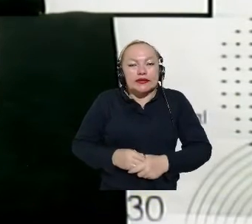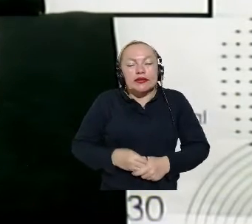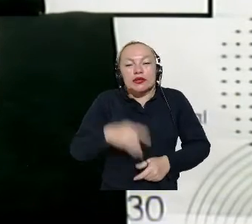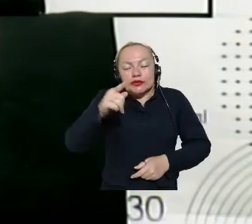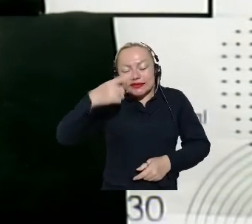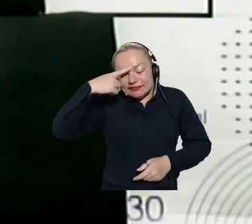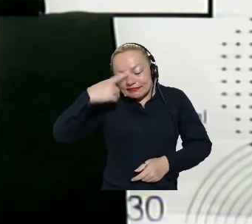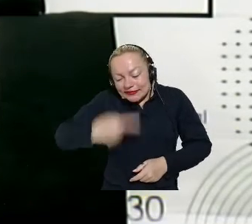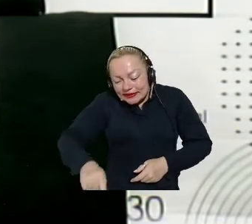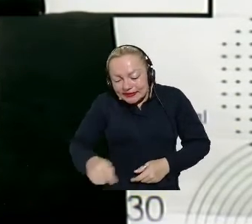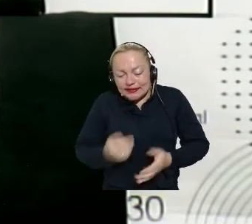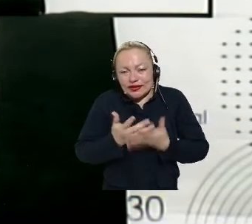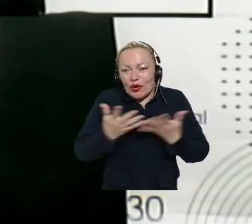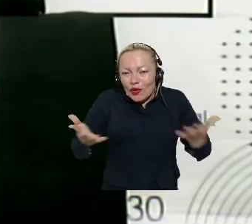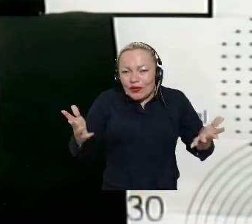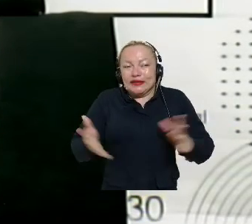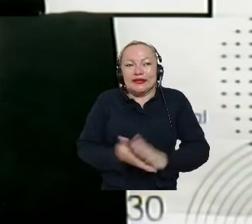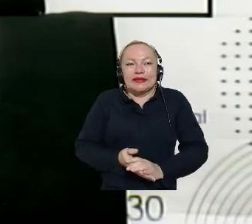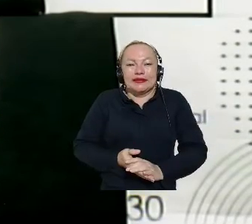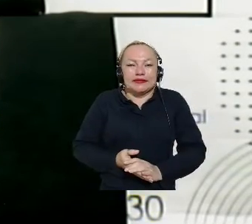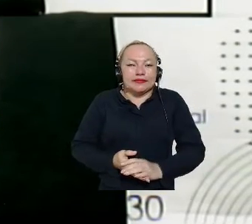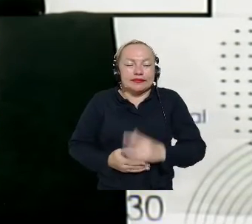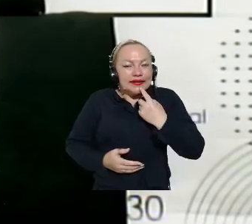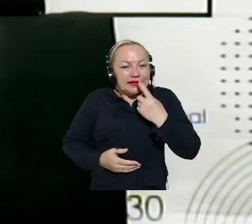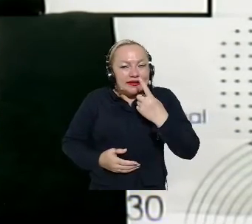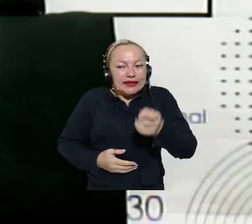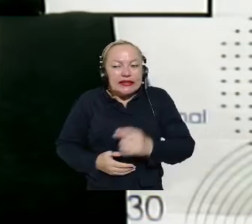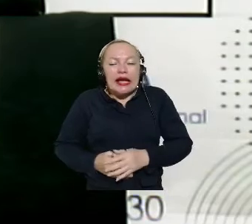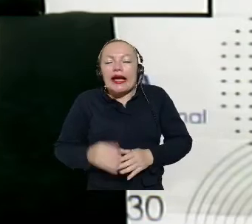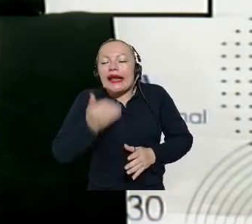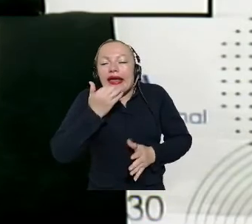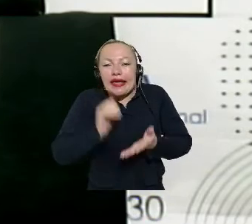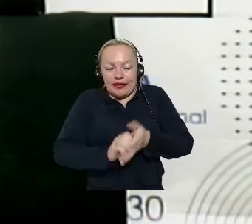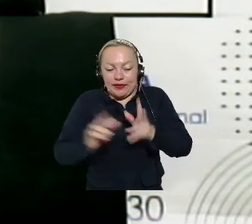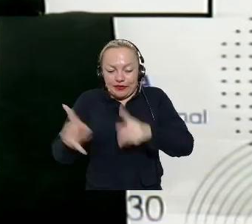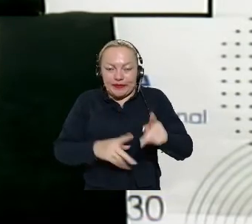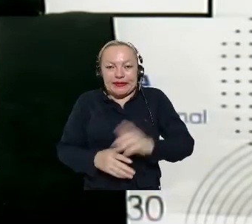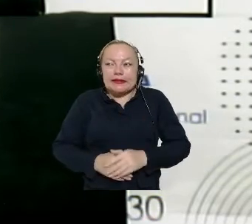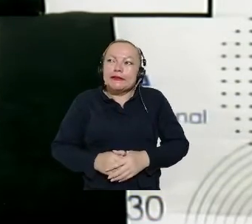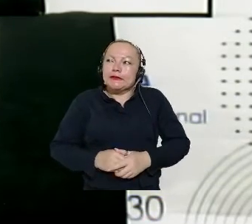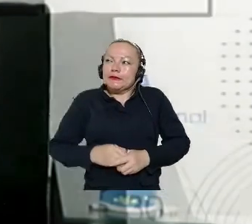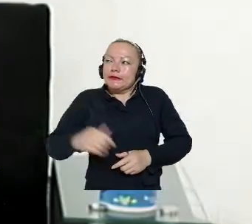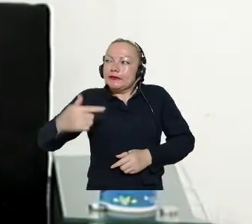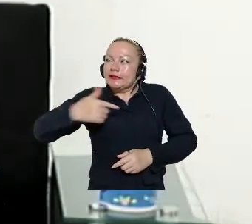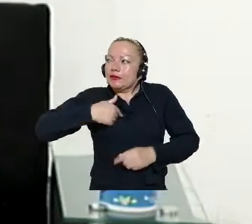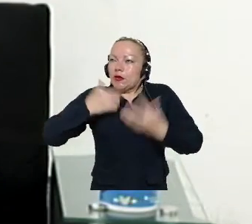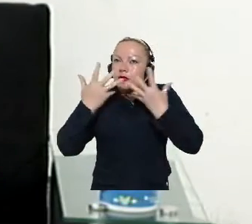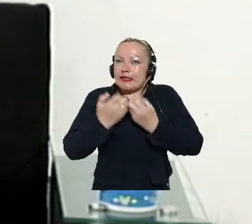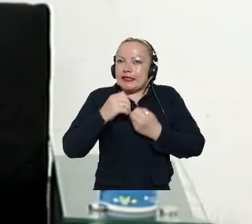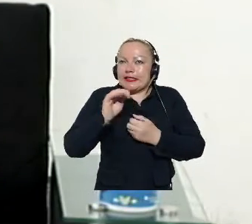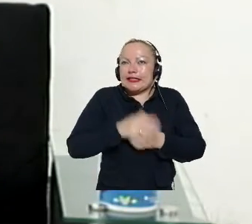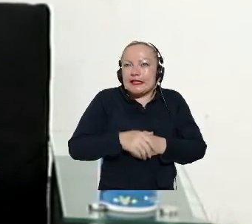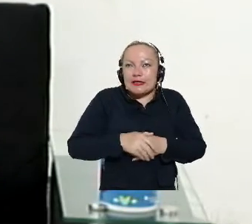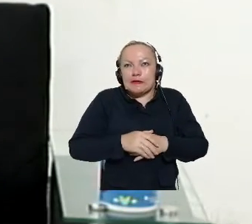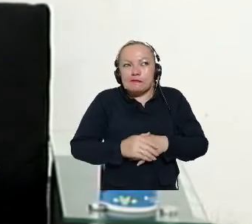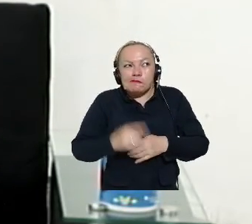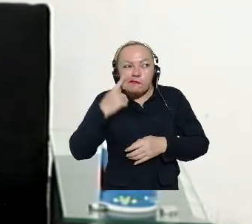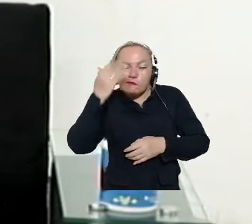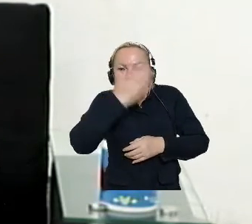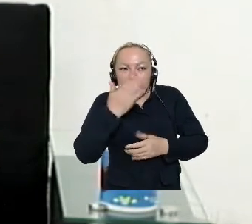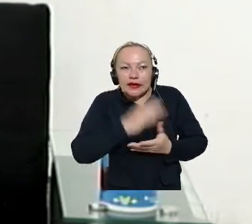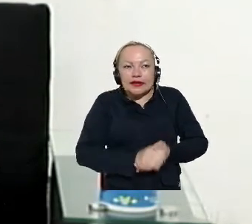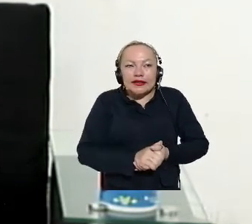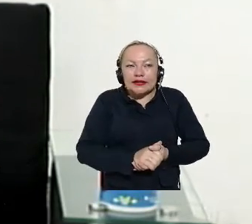Arrepentirse de algo que de pronto... Ni se niegue de nada. Por ejemplo, alguien dijo, oiga, yo quise probar y no lo